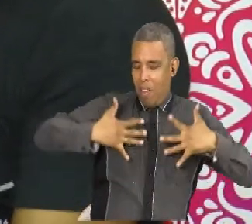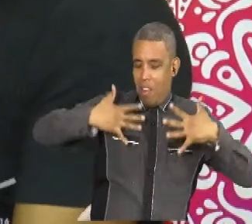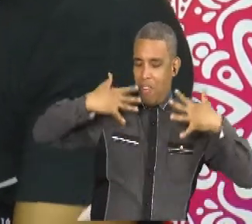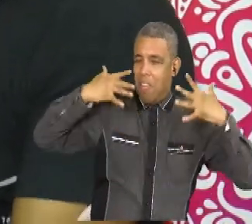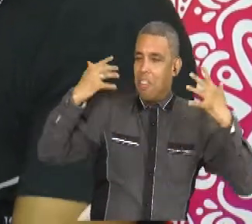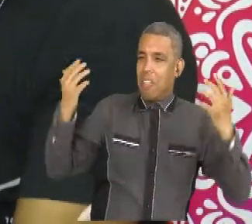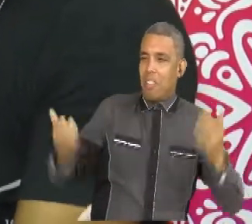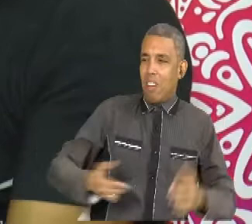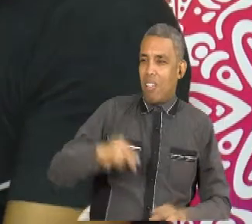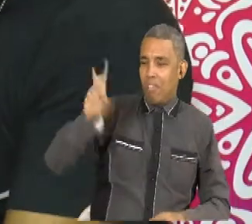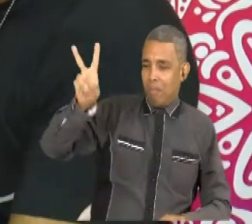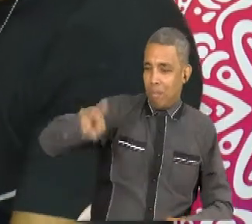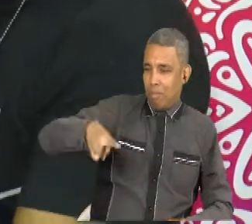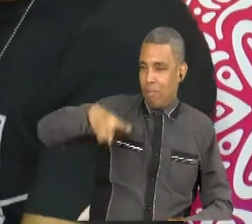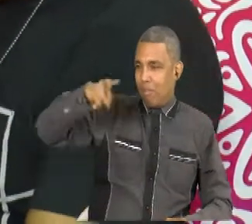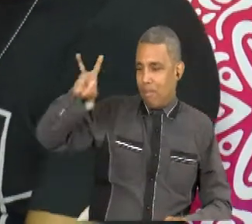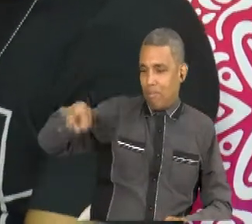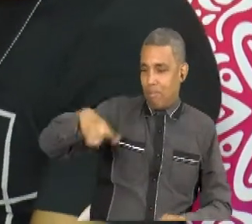hecho realidad.